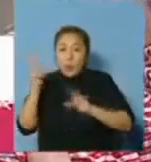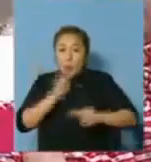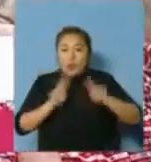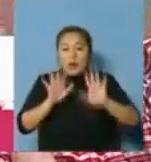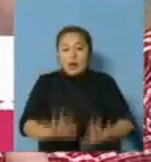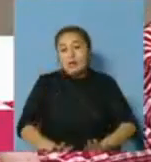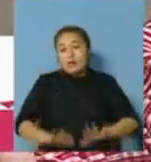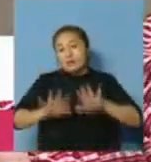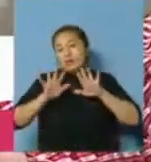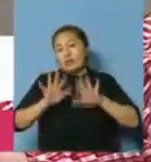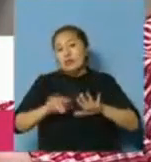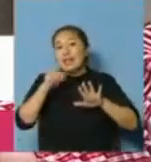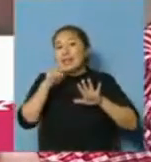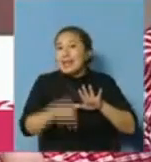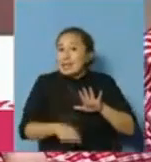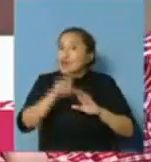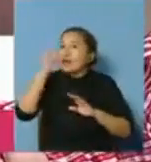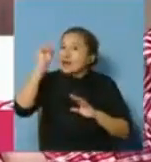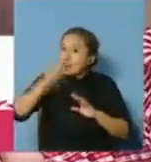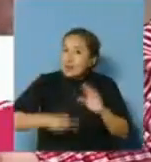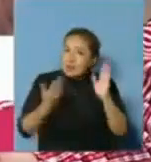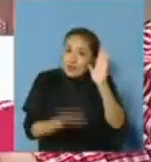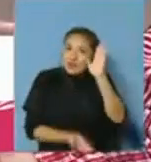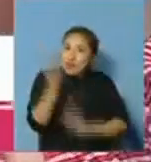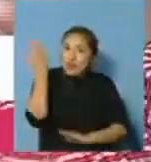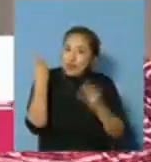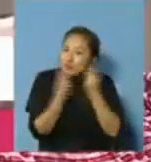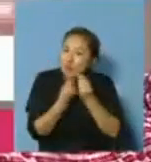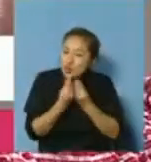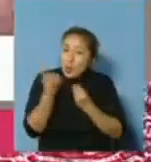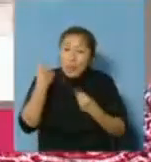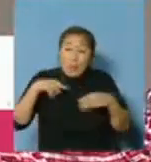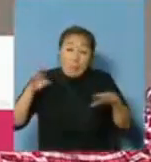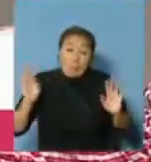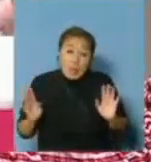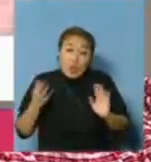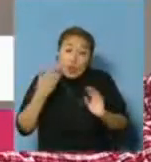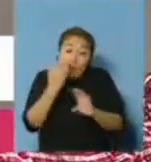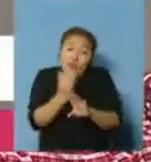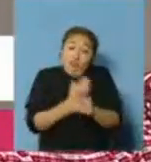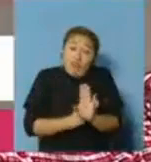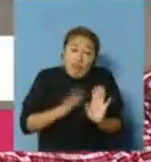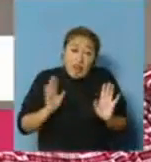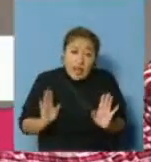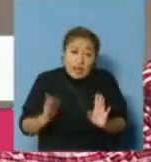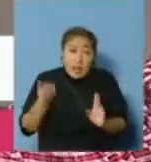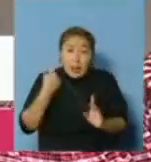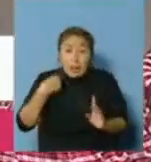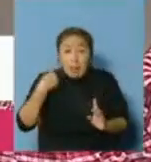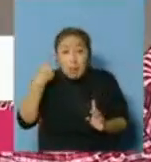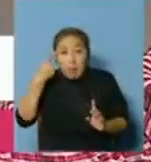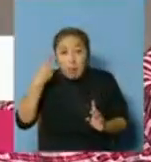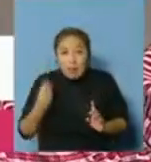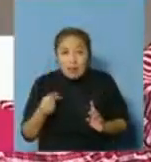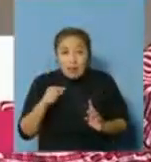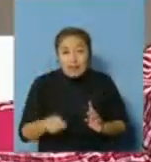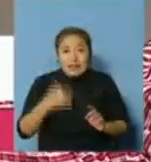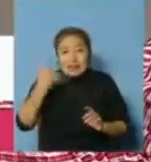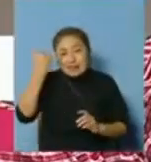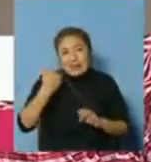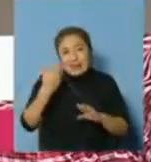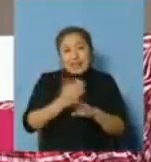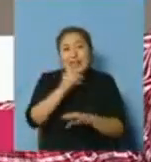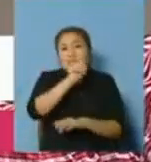calefacción y eso sí le produce un gran aumento pero bueno traten de reducirlo porque si logra tener un